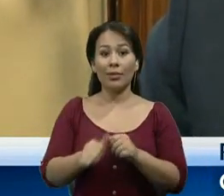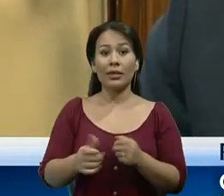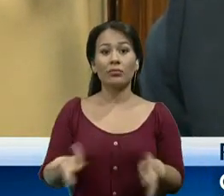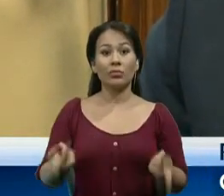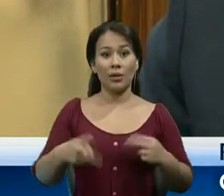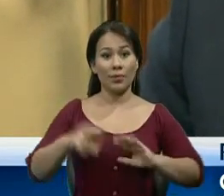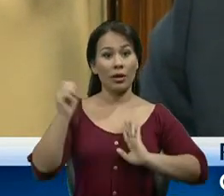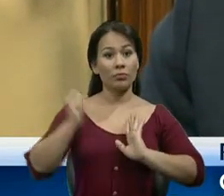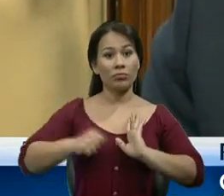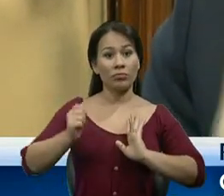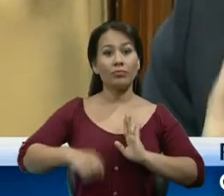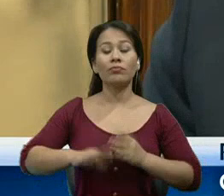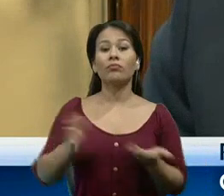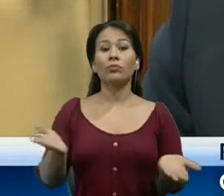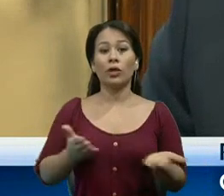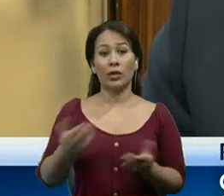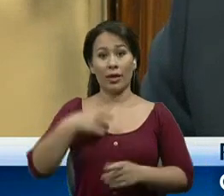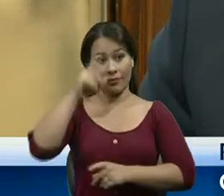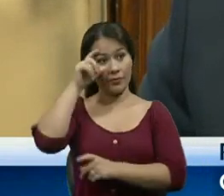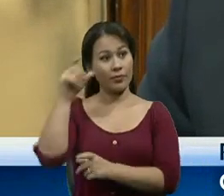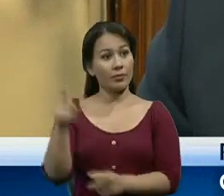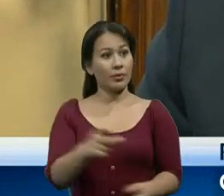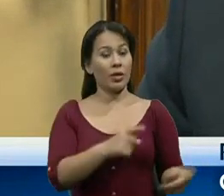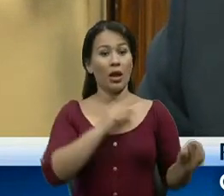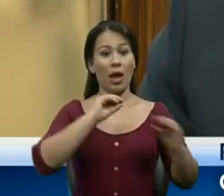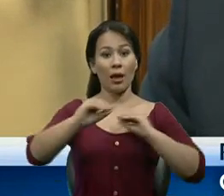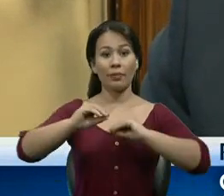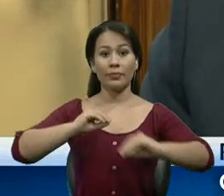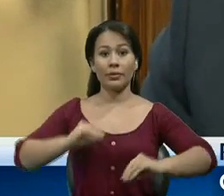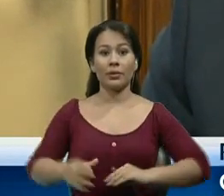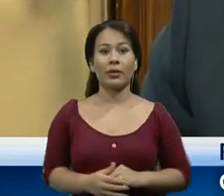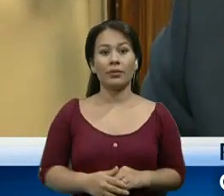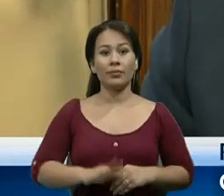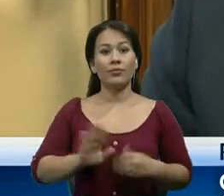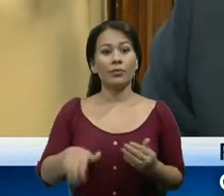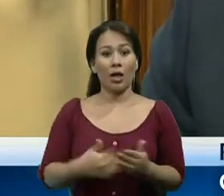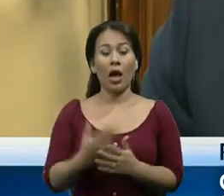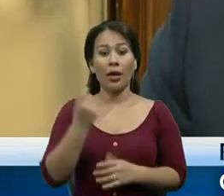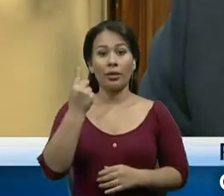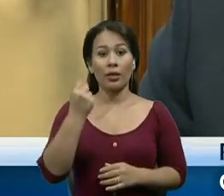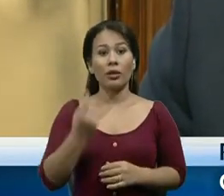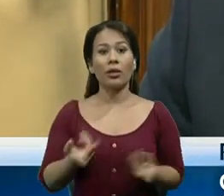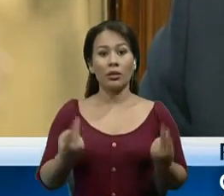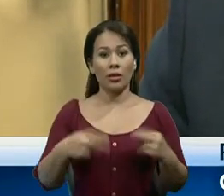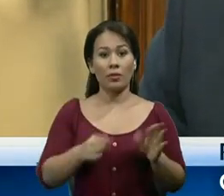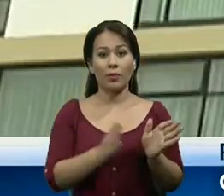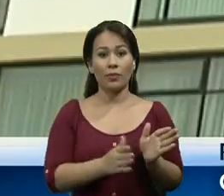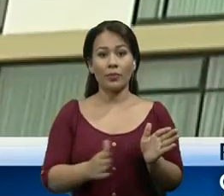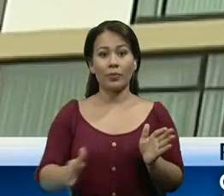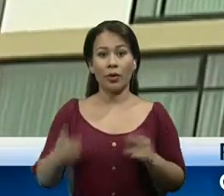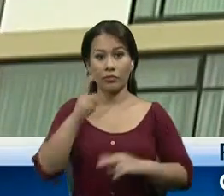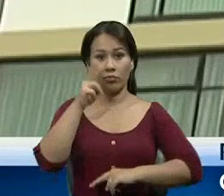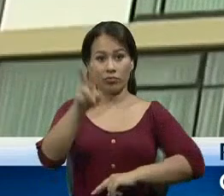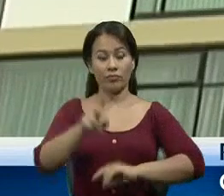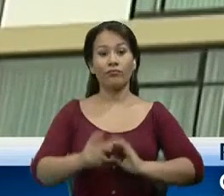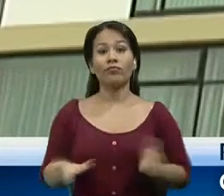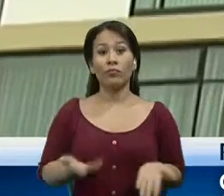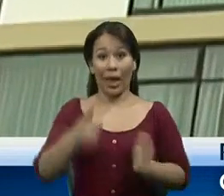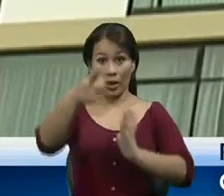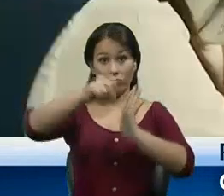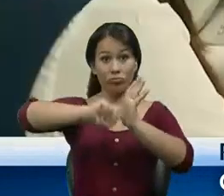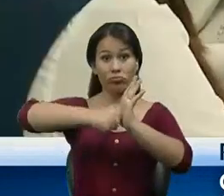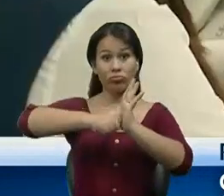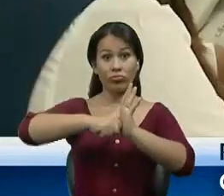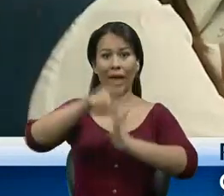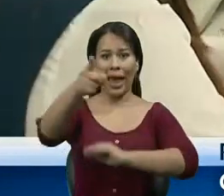penal. Han enviado inclusive a la Fiscalía de lo que ya se entiende, y el proceso también por ahí continúa. Se solicitará que el análisis